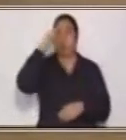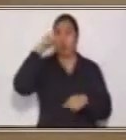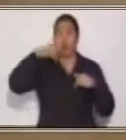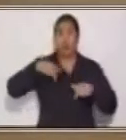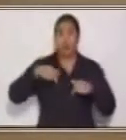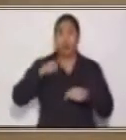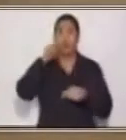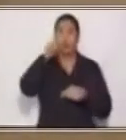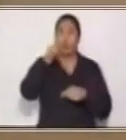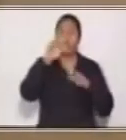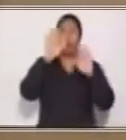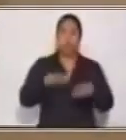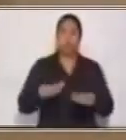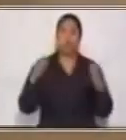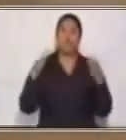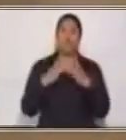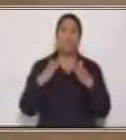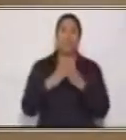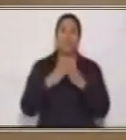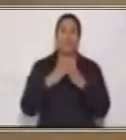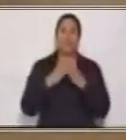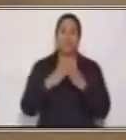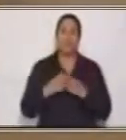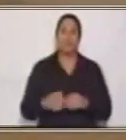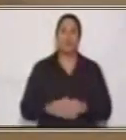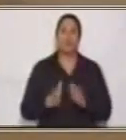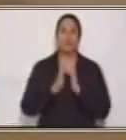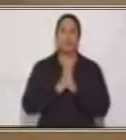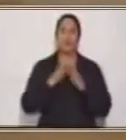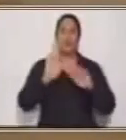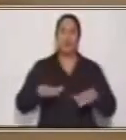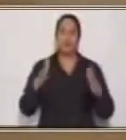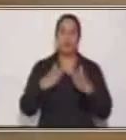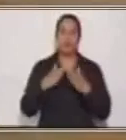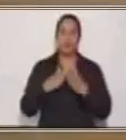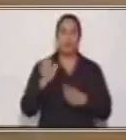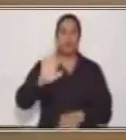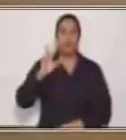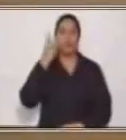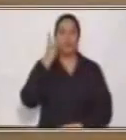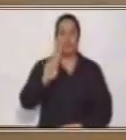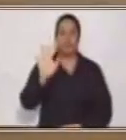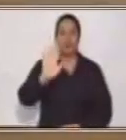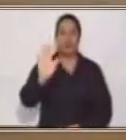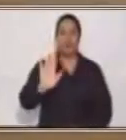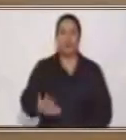acá para que tú te quedes en casa. Así que, por favor, quédate en casa. Nos vemos.